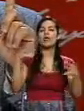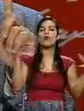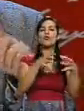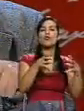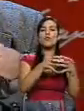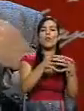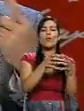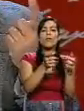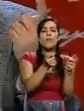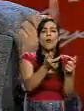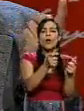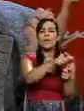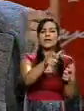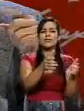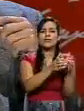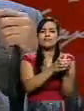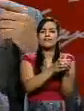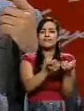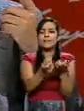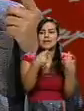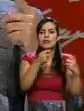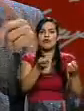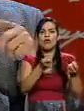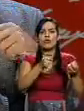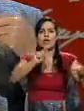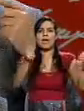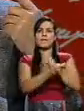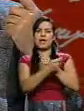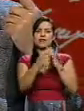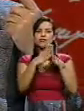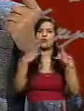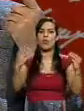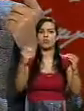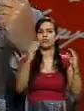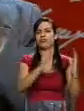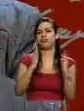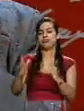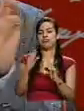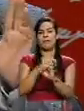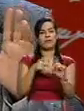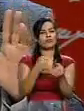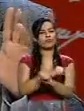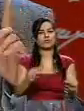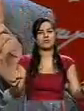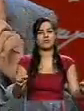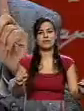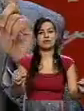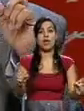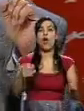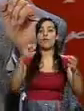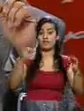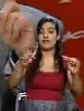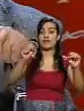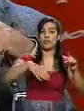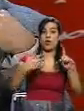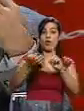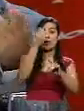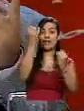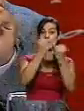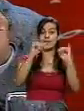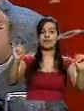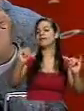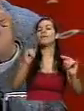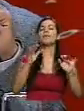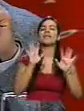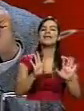territorial, la aristocracia criolla. De tal modo que esos intentos cuajaron solo cuando, para la fecha